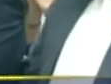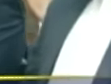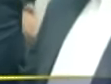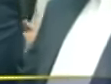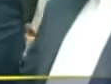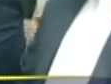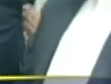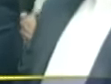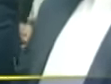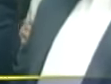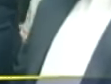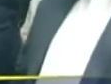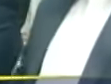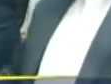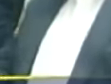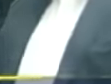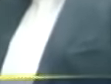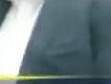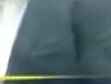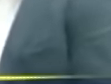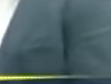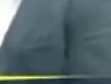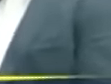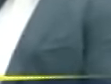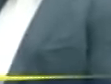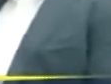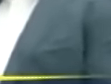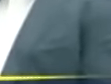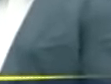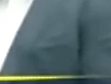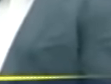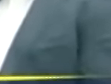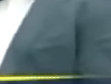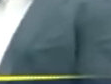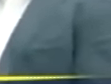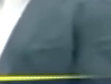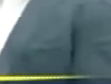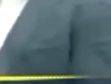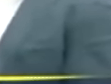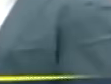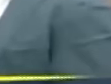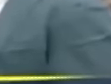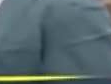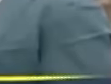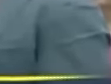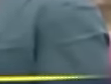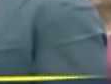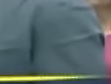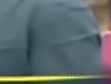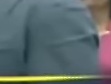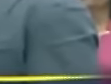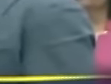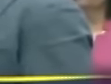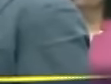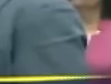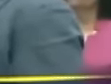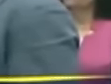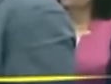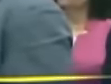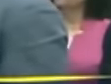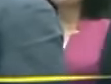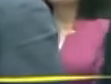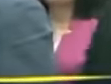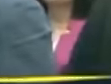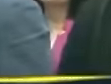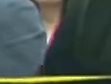de la Alianza para el Cambio, Eric Rangel del Partido Verde, Henry Parra del Partido Comunista de Venezuela, saluda